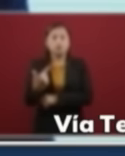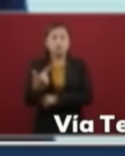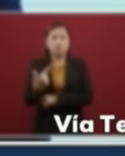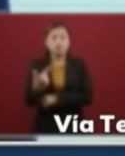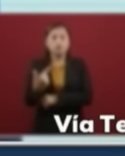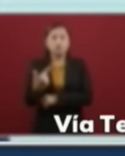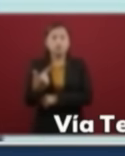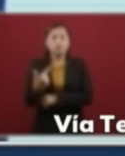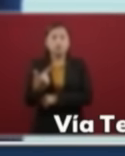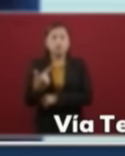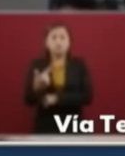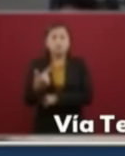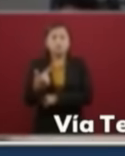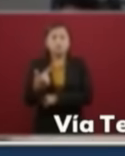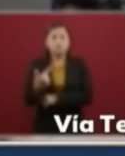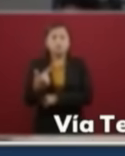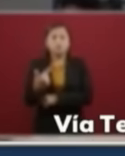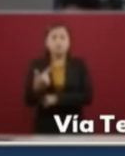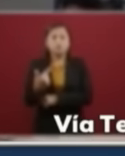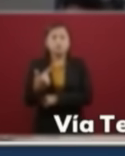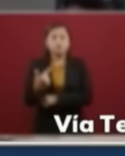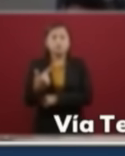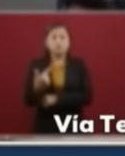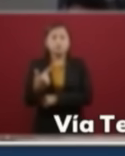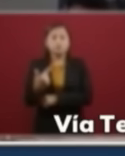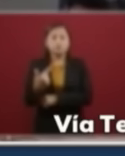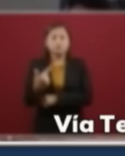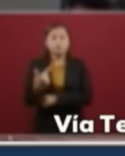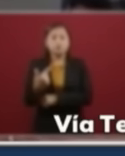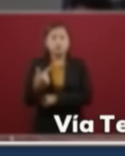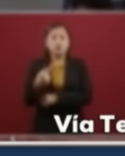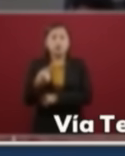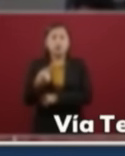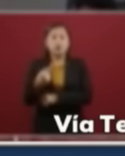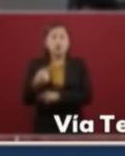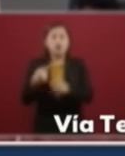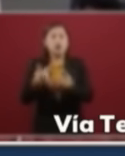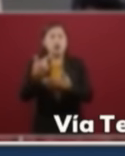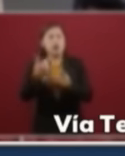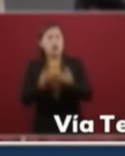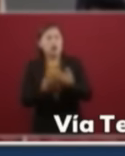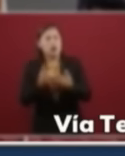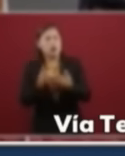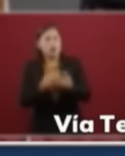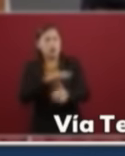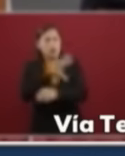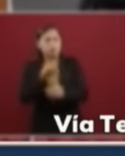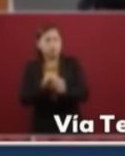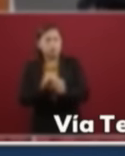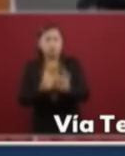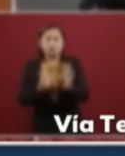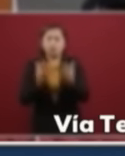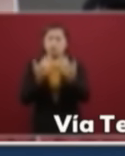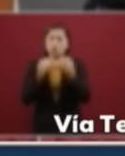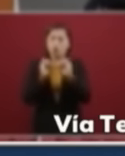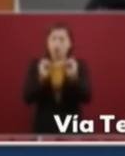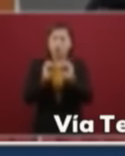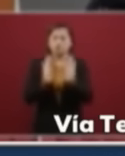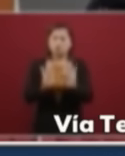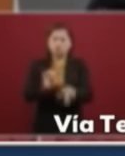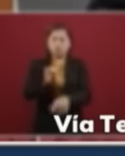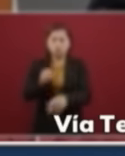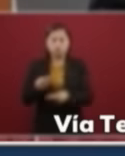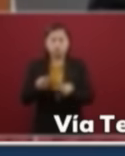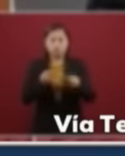puede llegar mucho más lejos que cualquier cosa. Lo que pasa es que en México eso no se acostumbra tanto, pero en Estados Unidos son los comediantes,